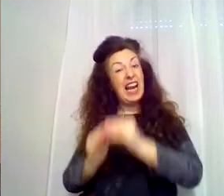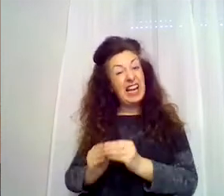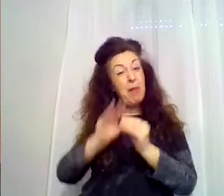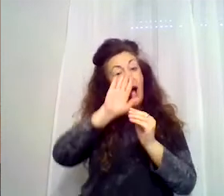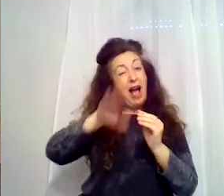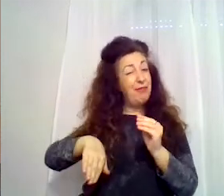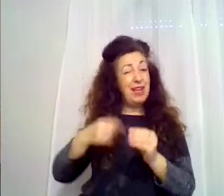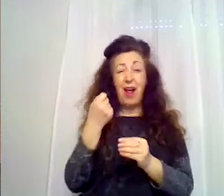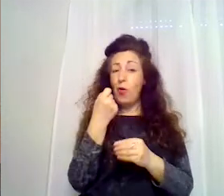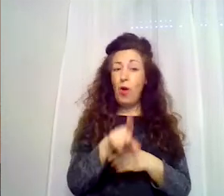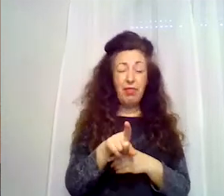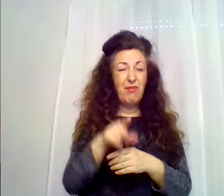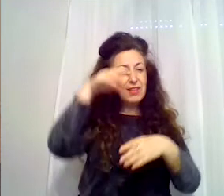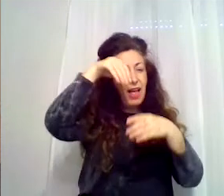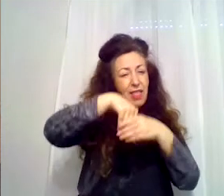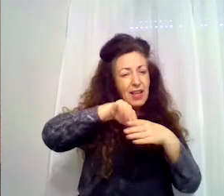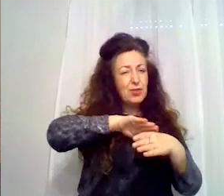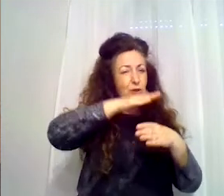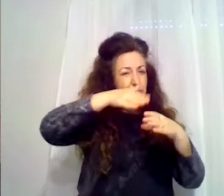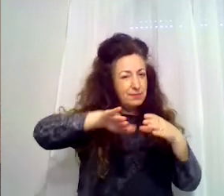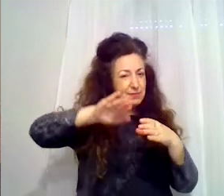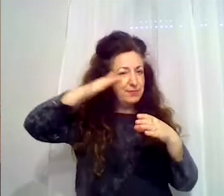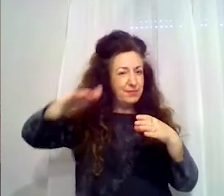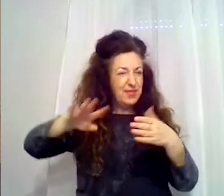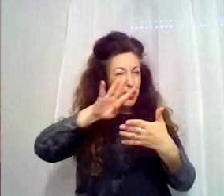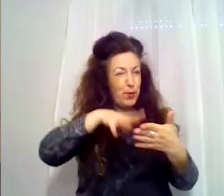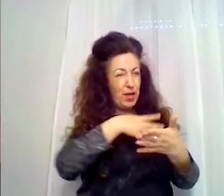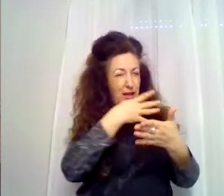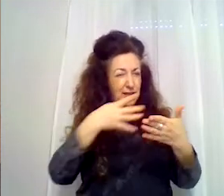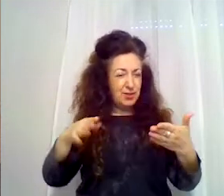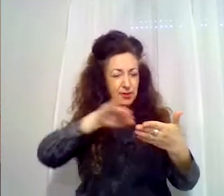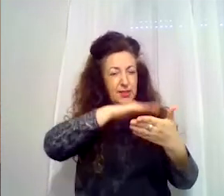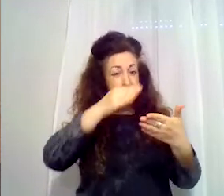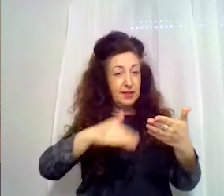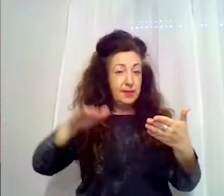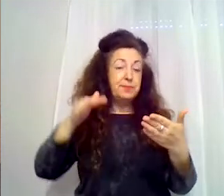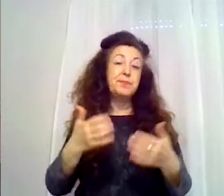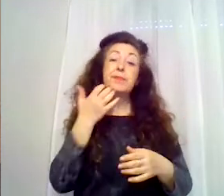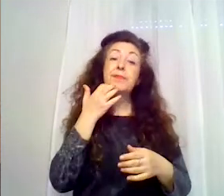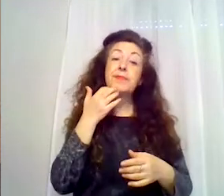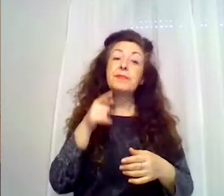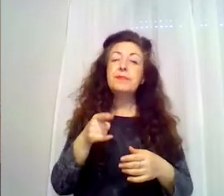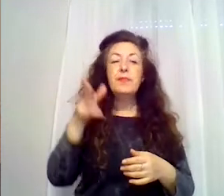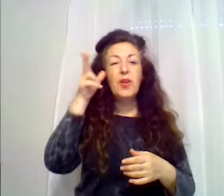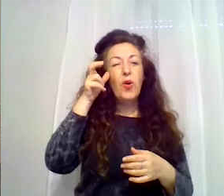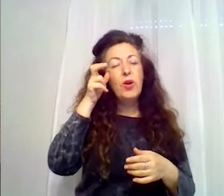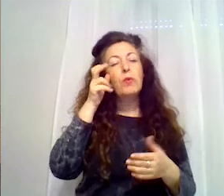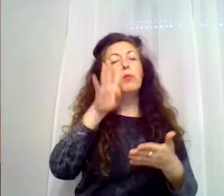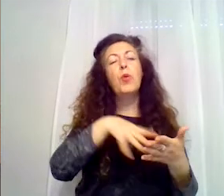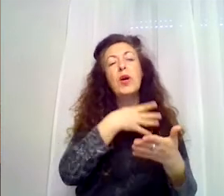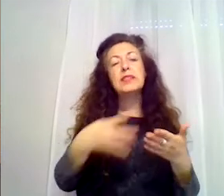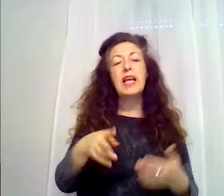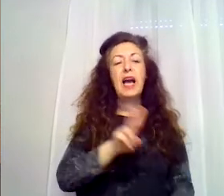o el oyente latino de la época. Ya no me remonto a los griegos. Es decir, ellos oían con algo